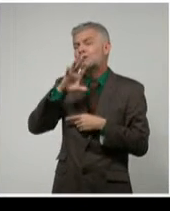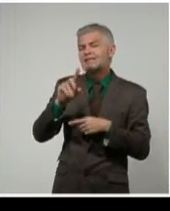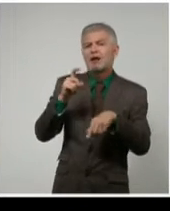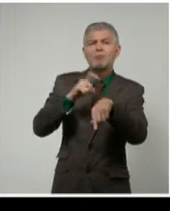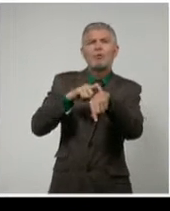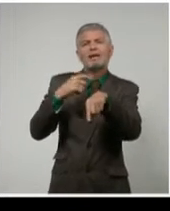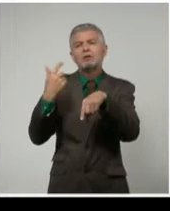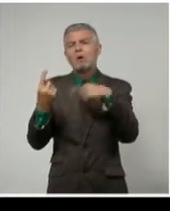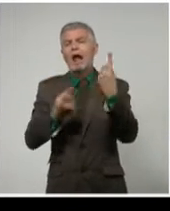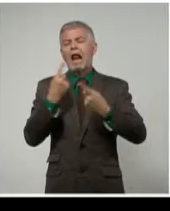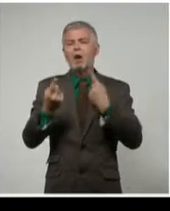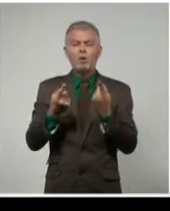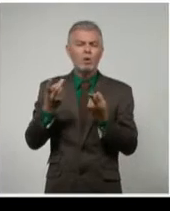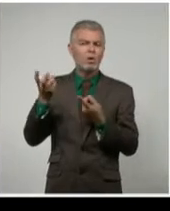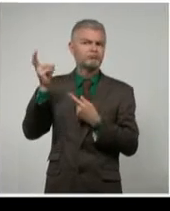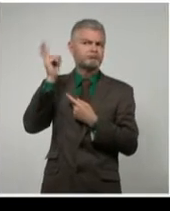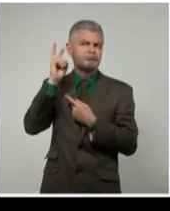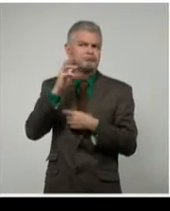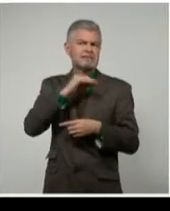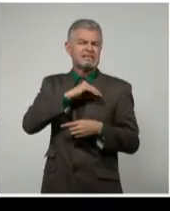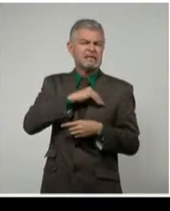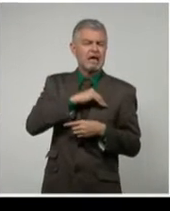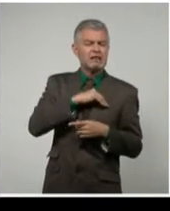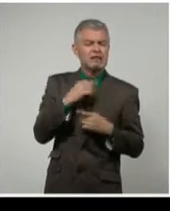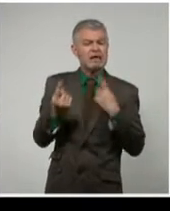determinados síntomas, tuvieron